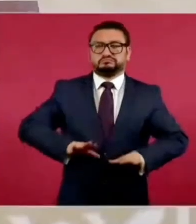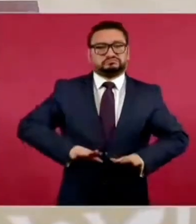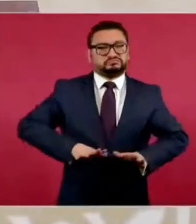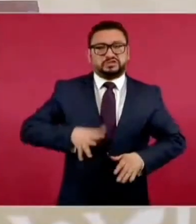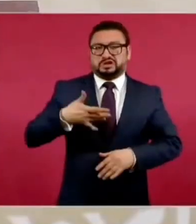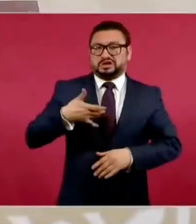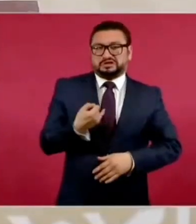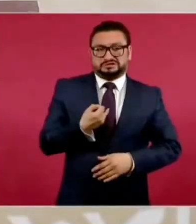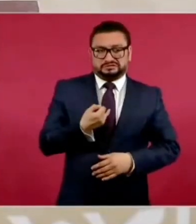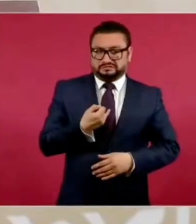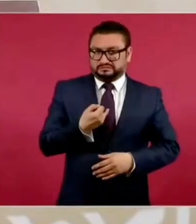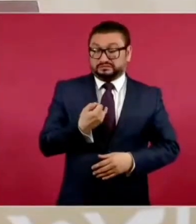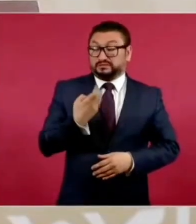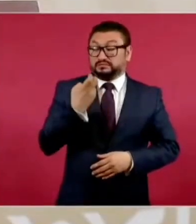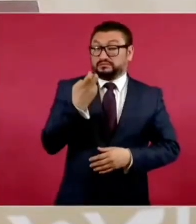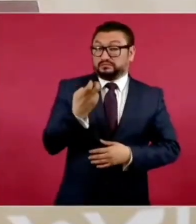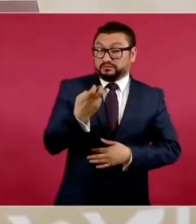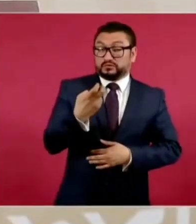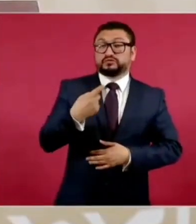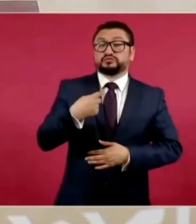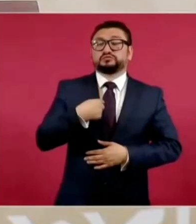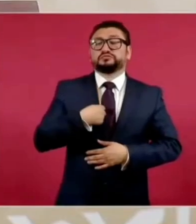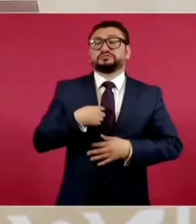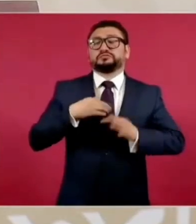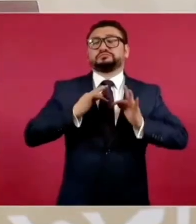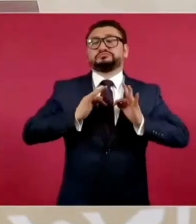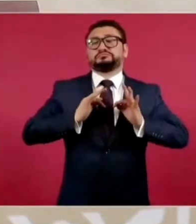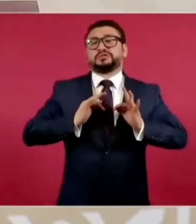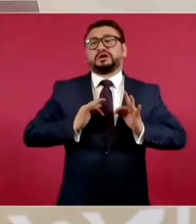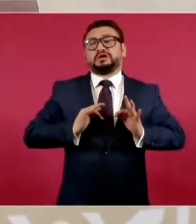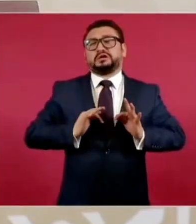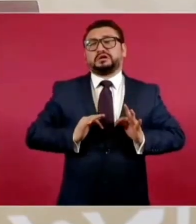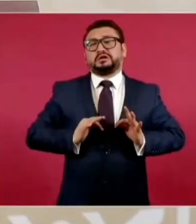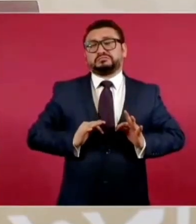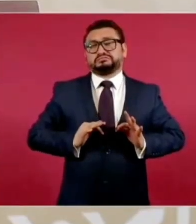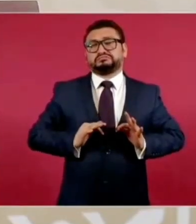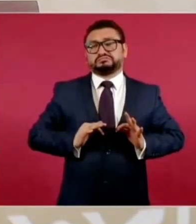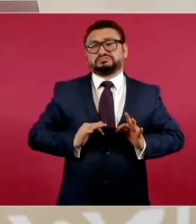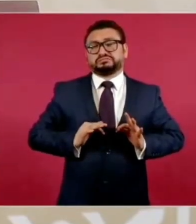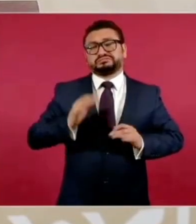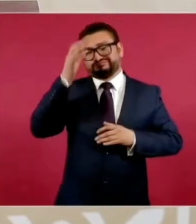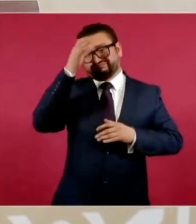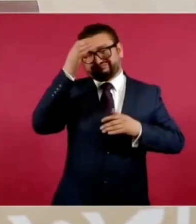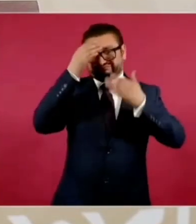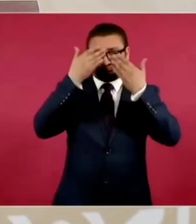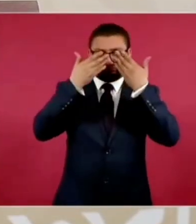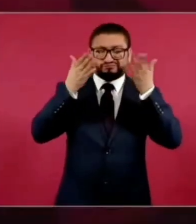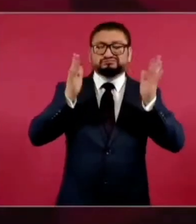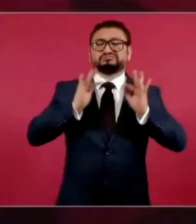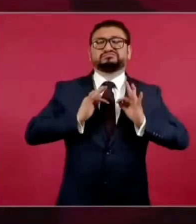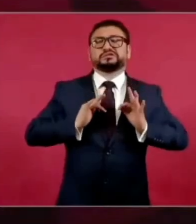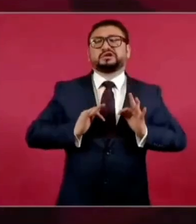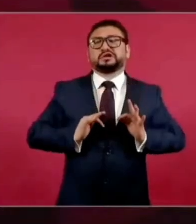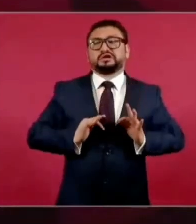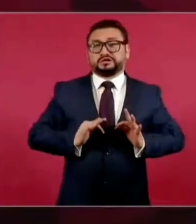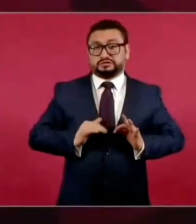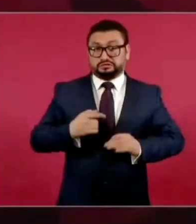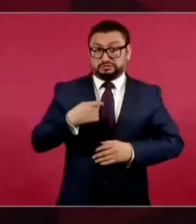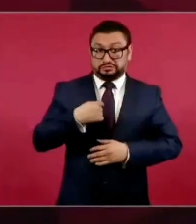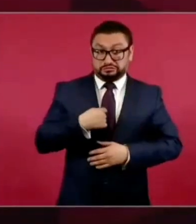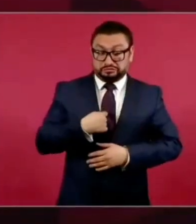y que tengo tranquila mi conciencia y no me voy